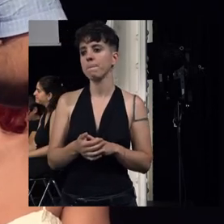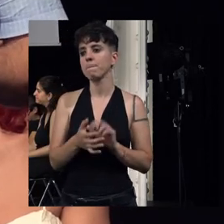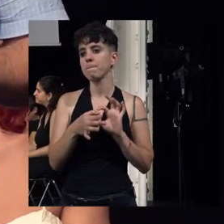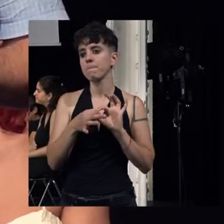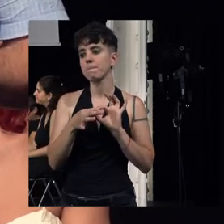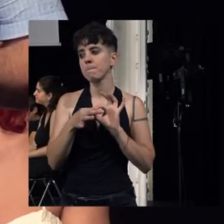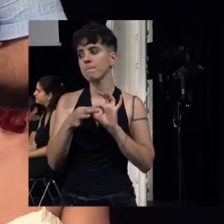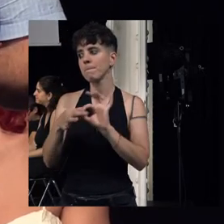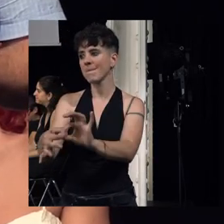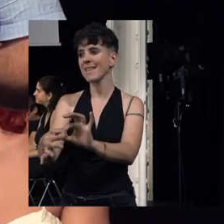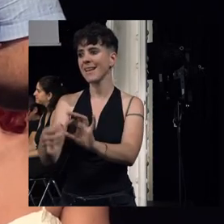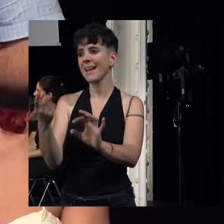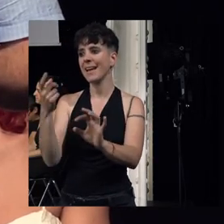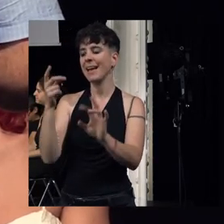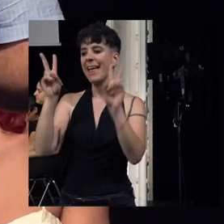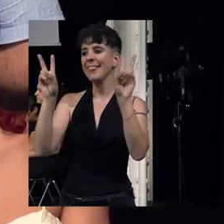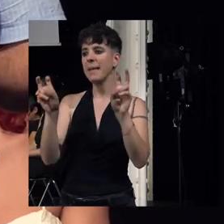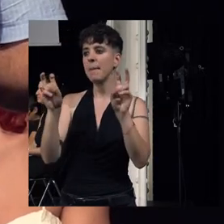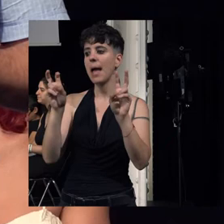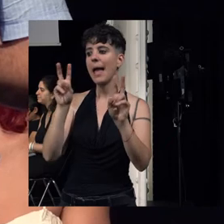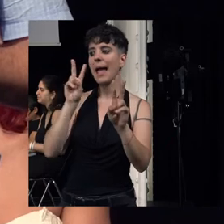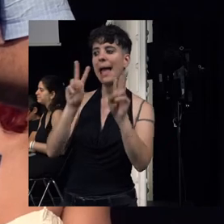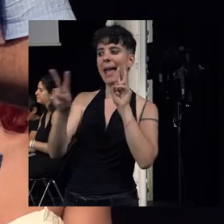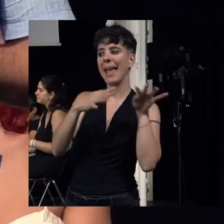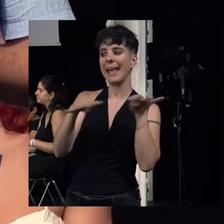con el tema de la invisibilidad.